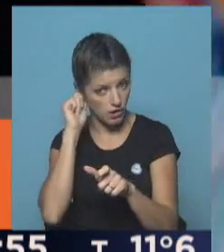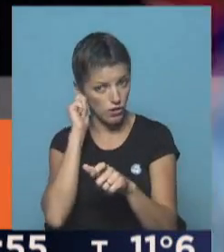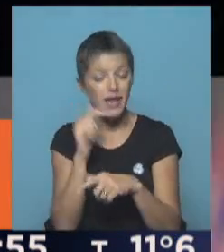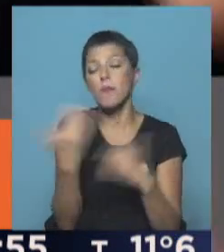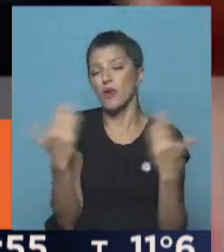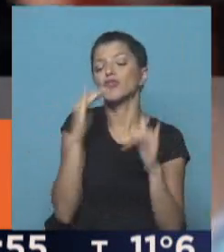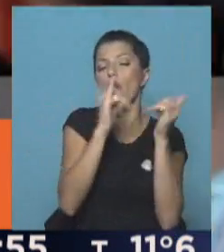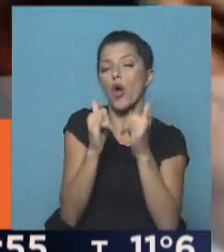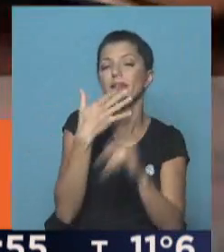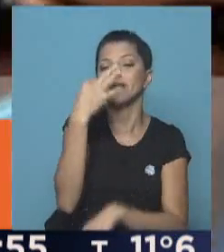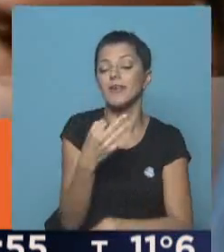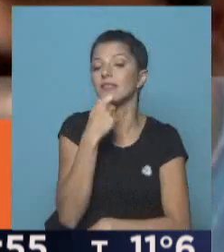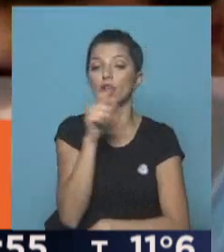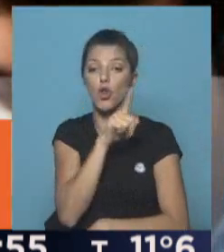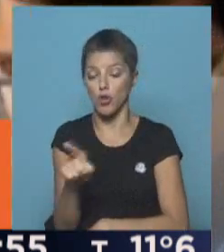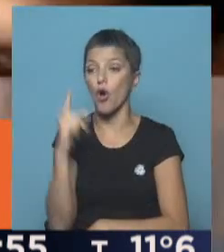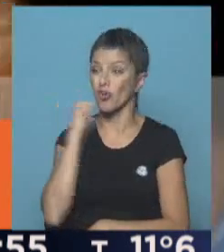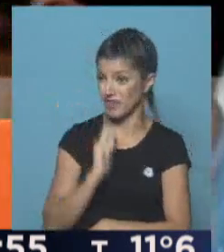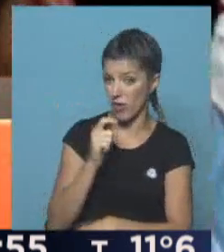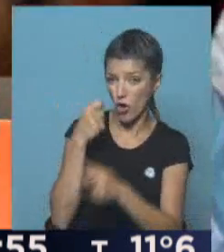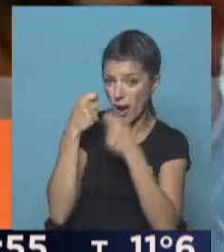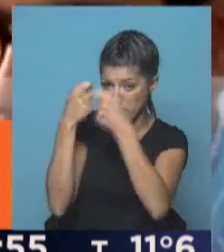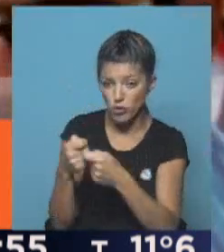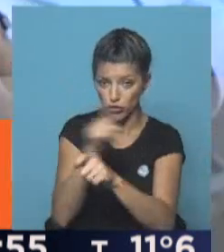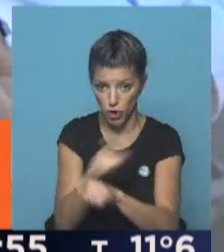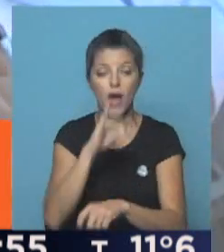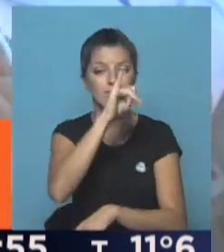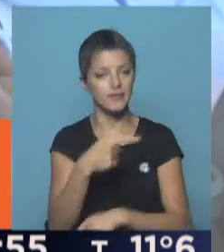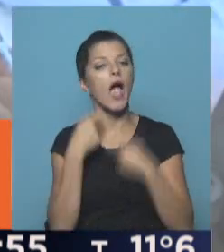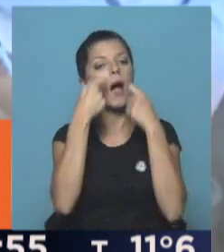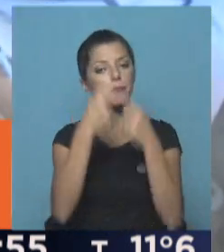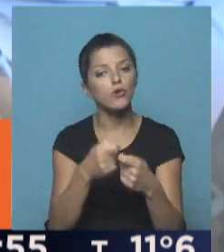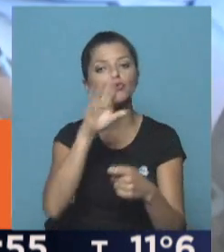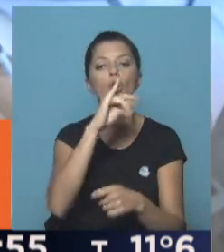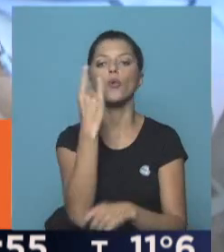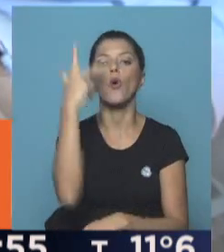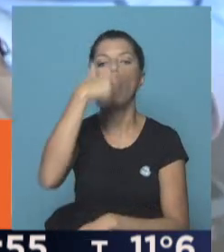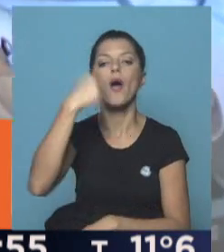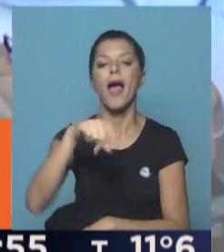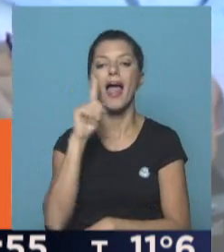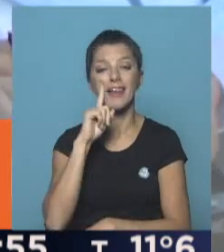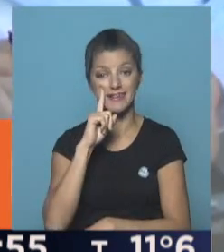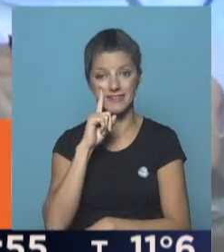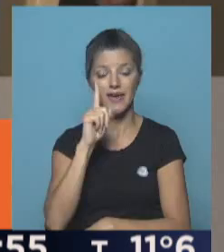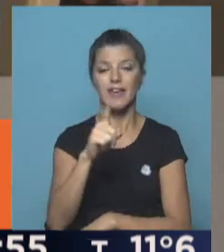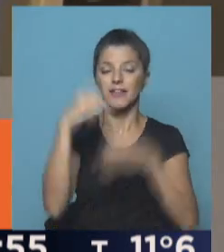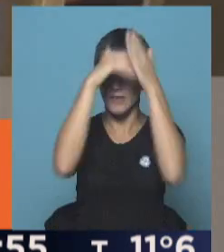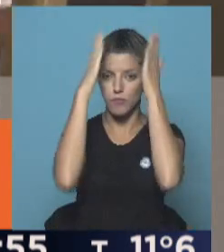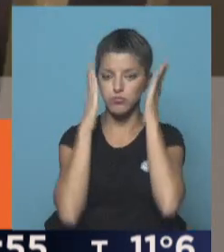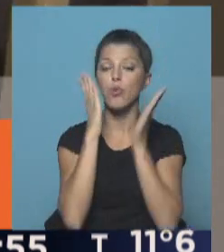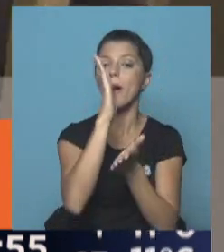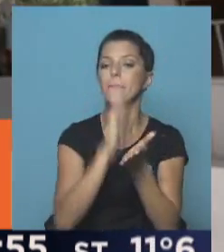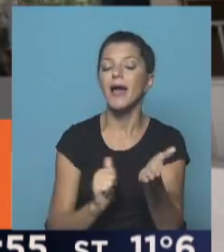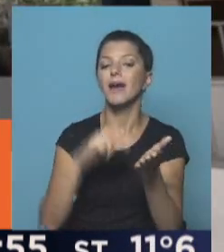prefirieron no votar a un conservador y si votar a rne y que ese turbante blanco lo identifica como no